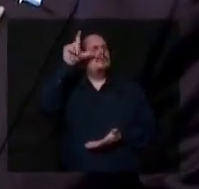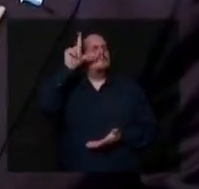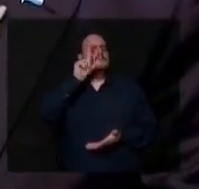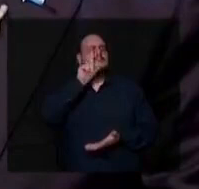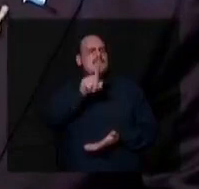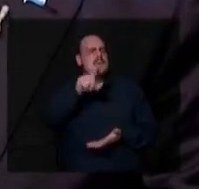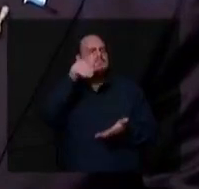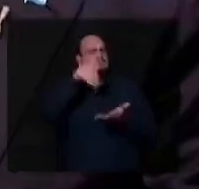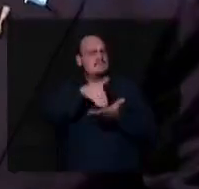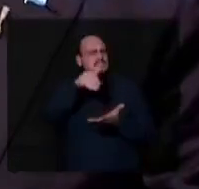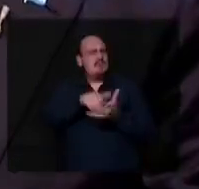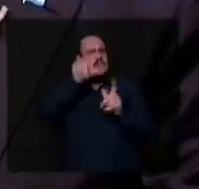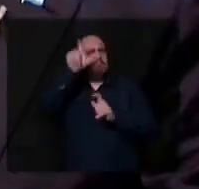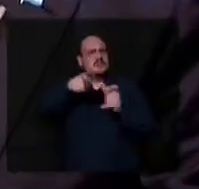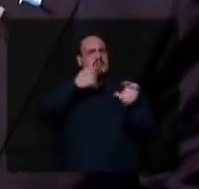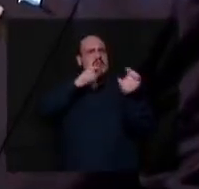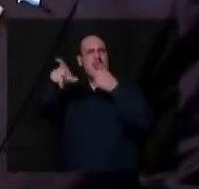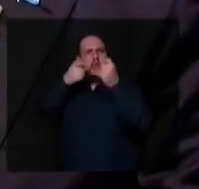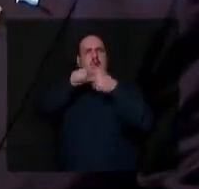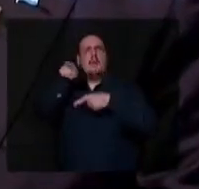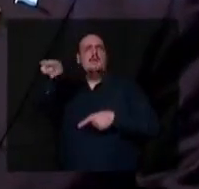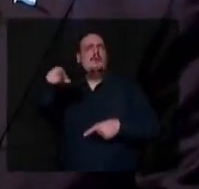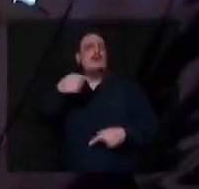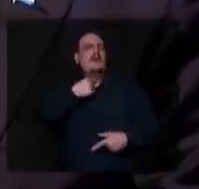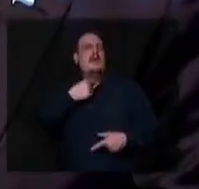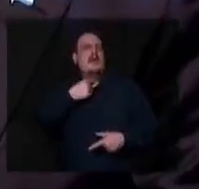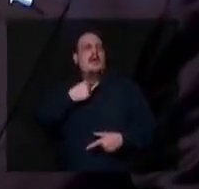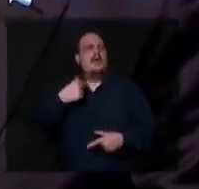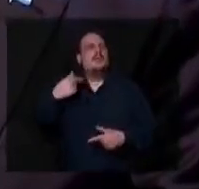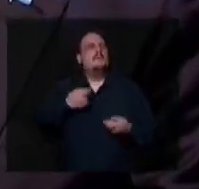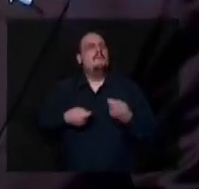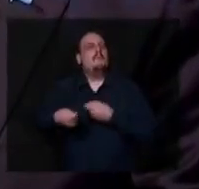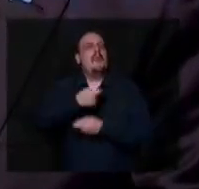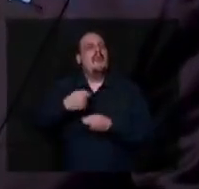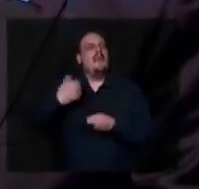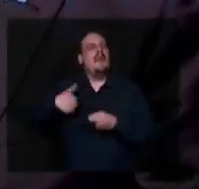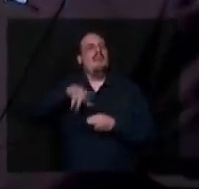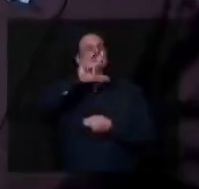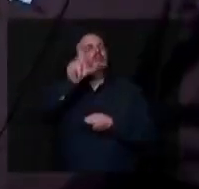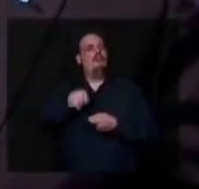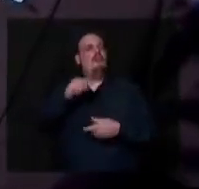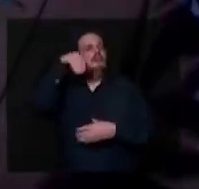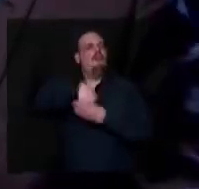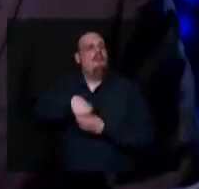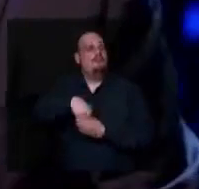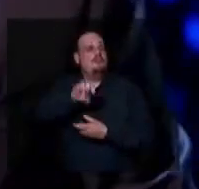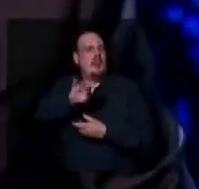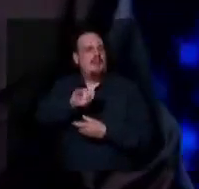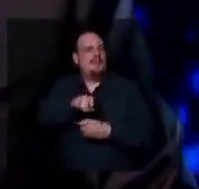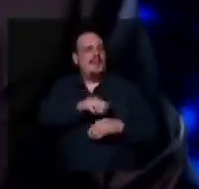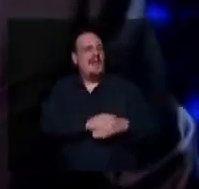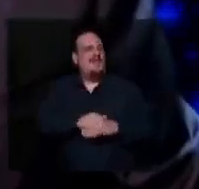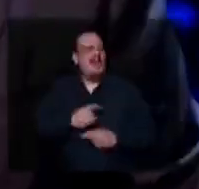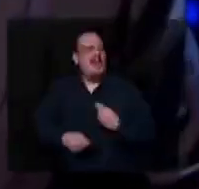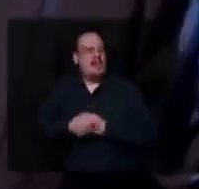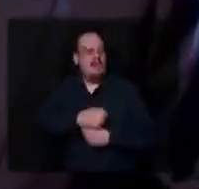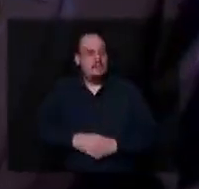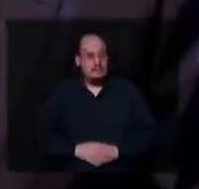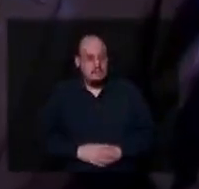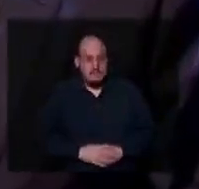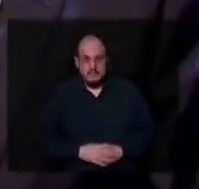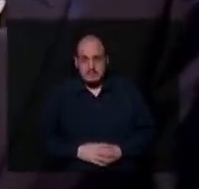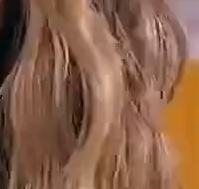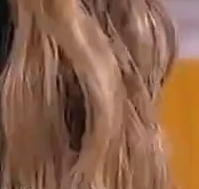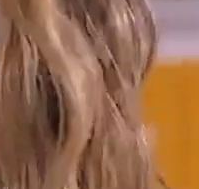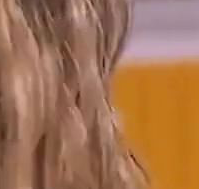Constitución yo te garantizo que no entiende ni sabe lo que es el Bueno ayer deo Fernando